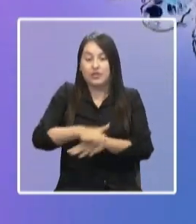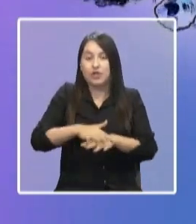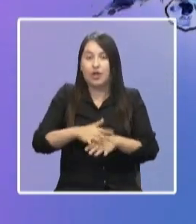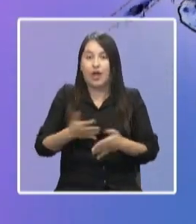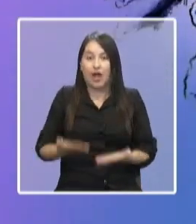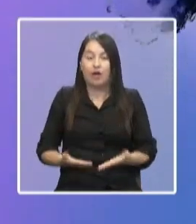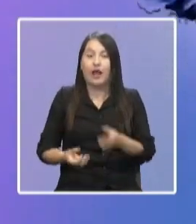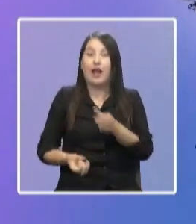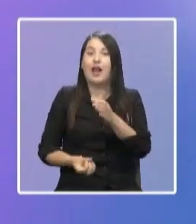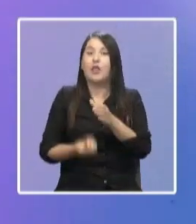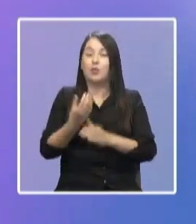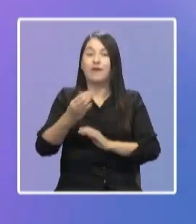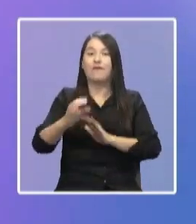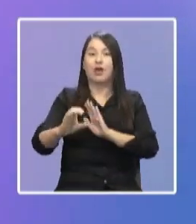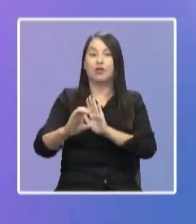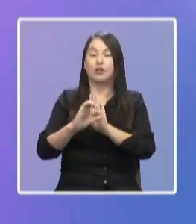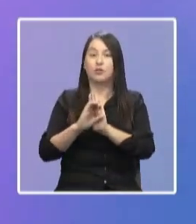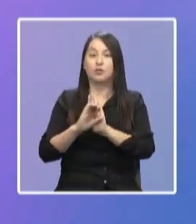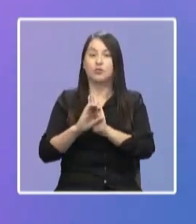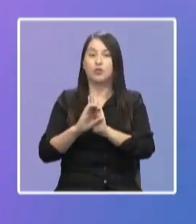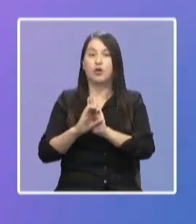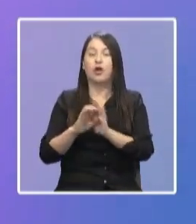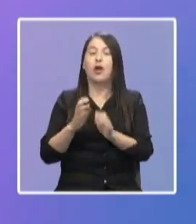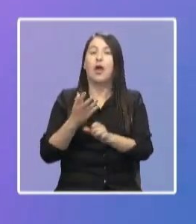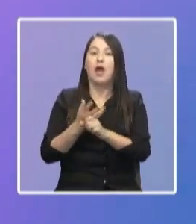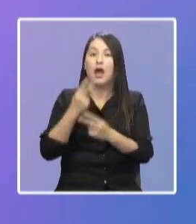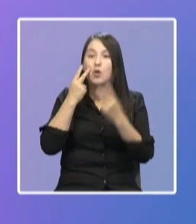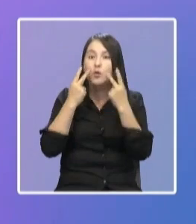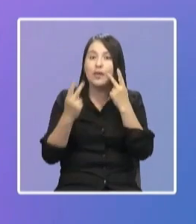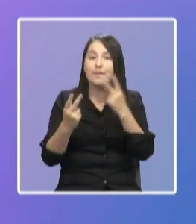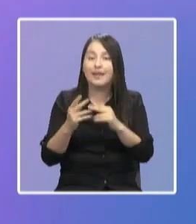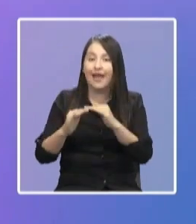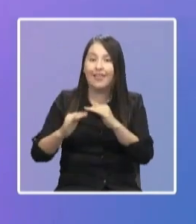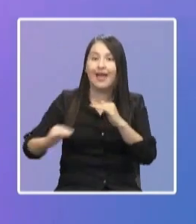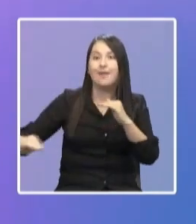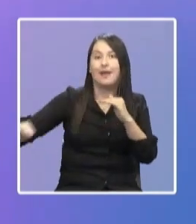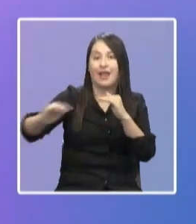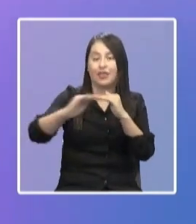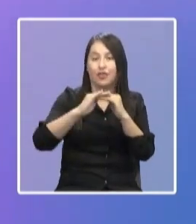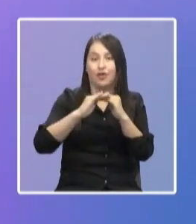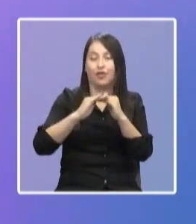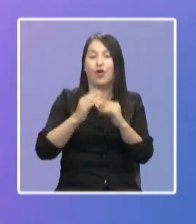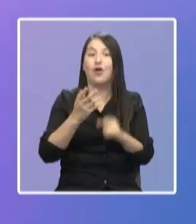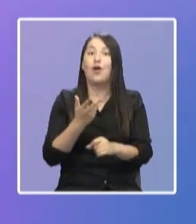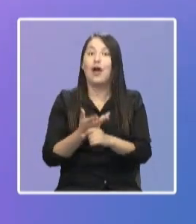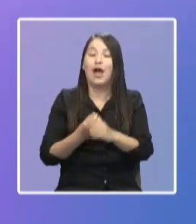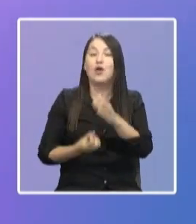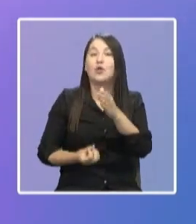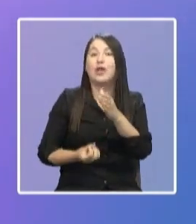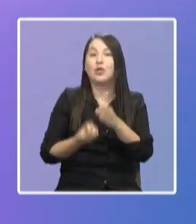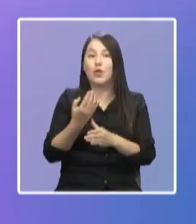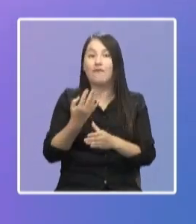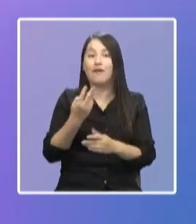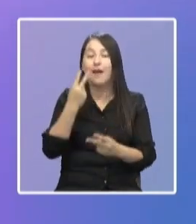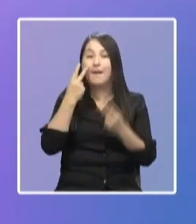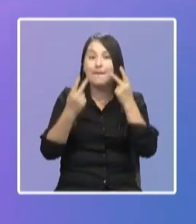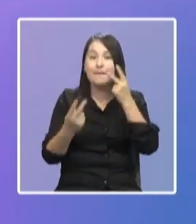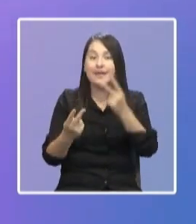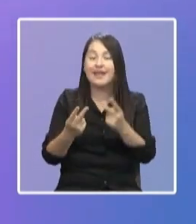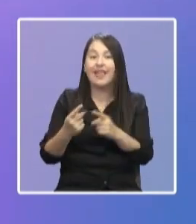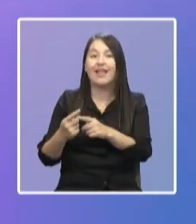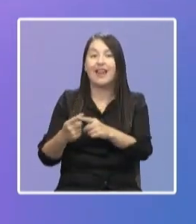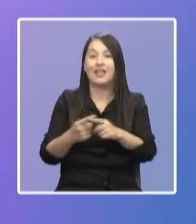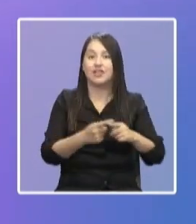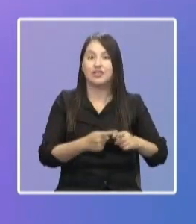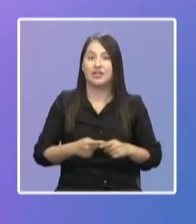nueva Constitución desarrollan una mirada transversal. O sea, hay una nueva mirada en la sociedad que